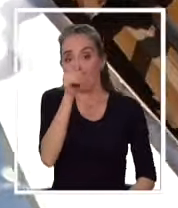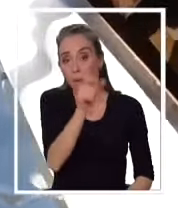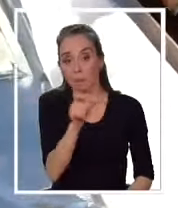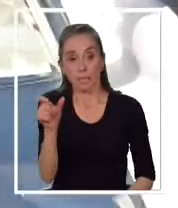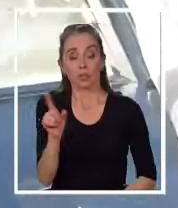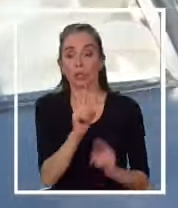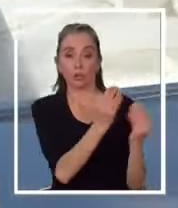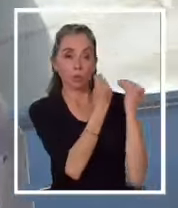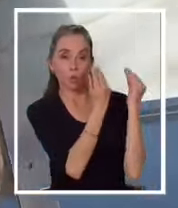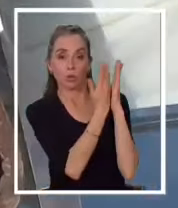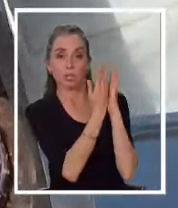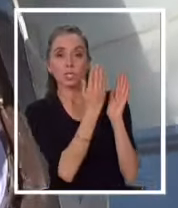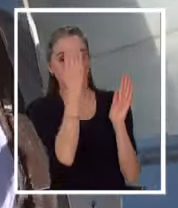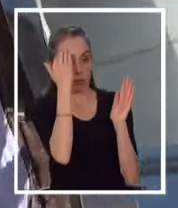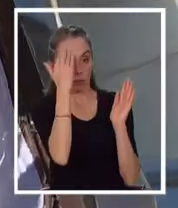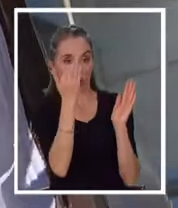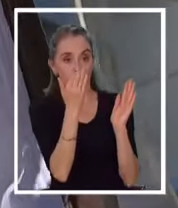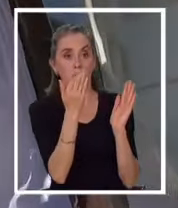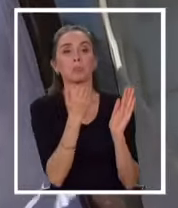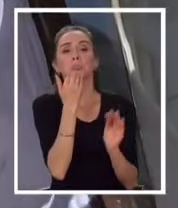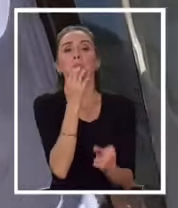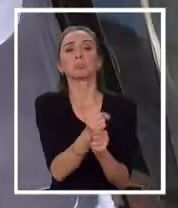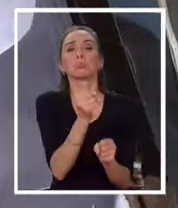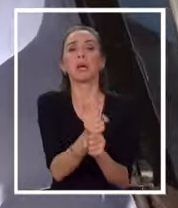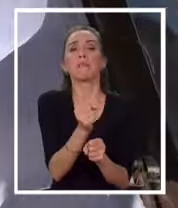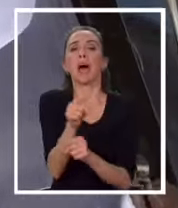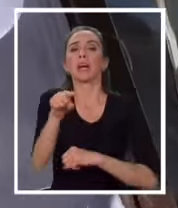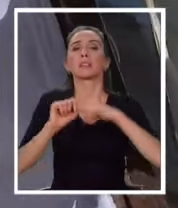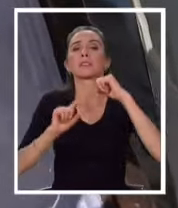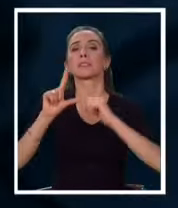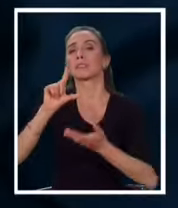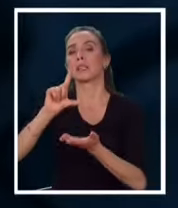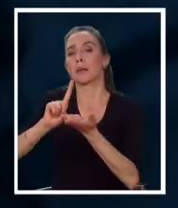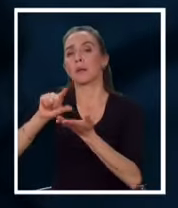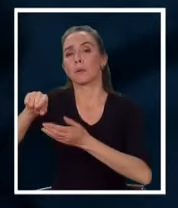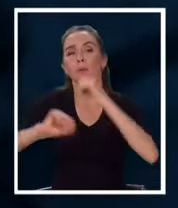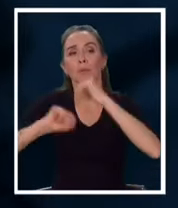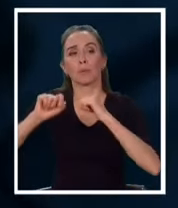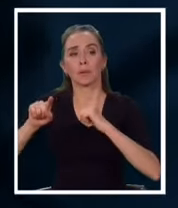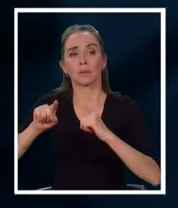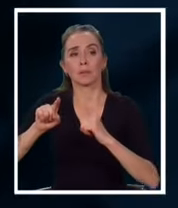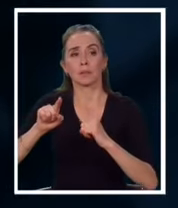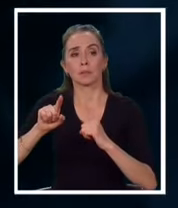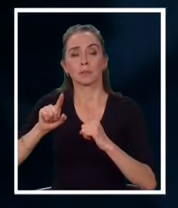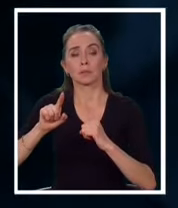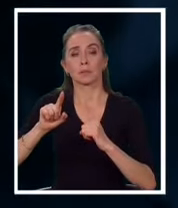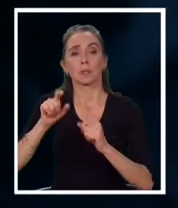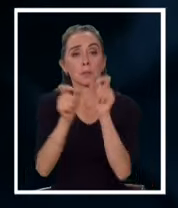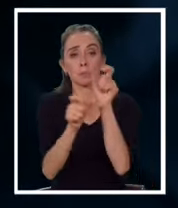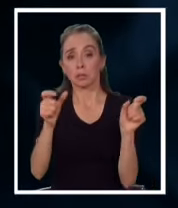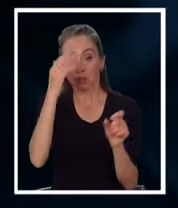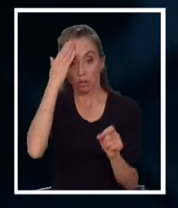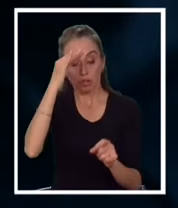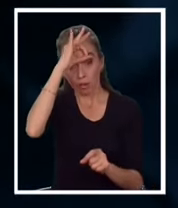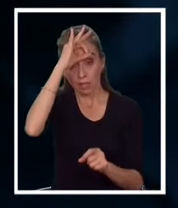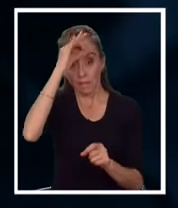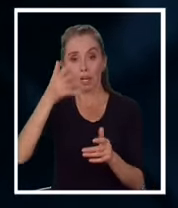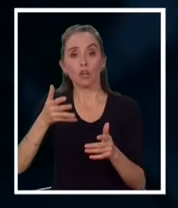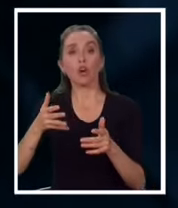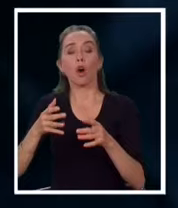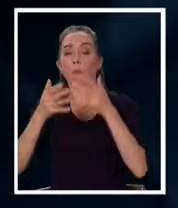la formación y que son operarios de estos lugares y pues al desconocimiento del manejo de